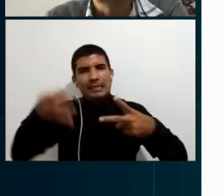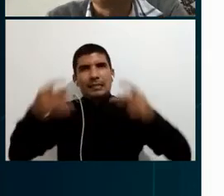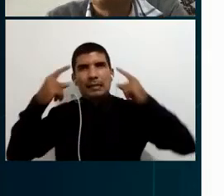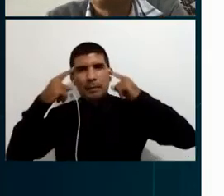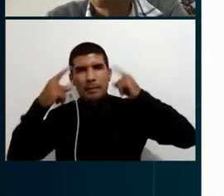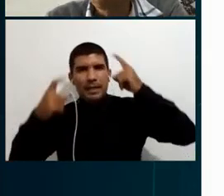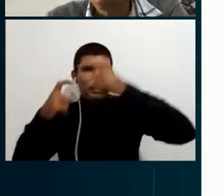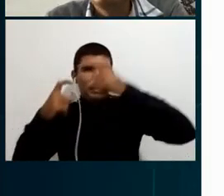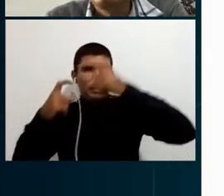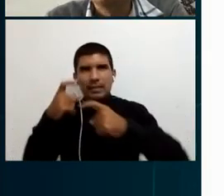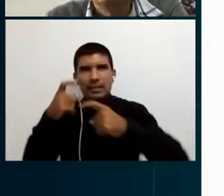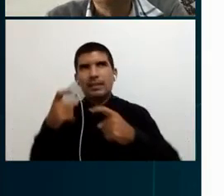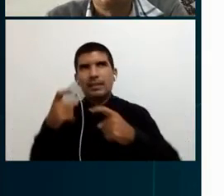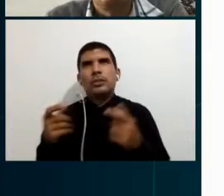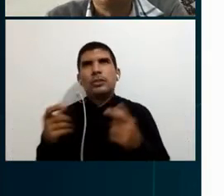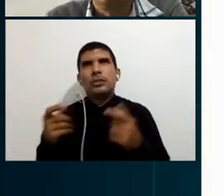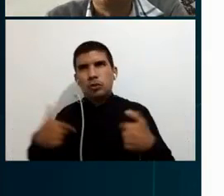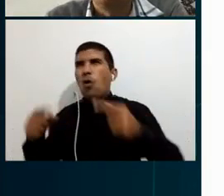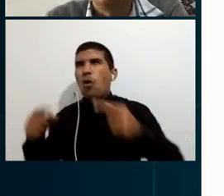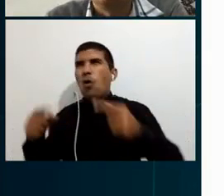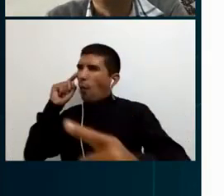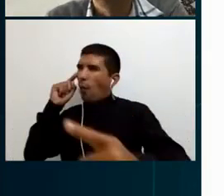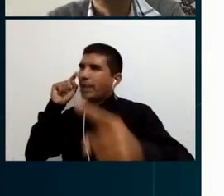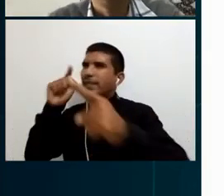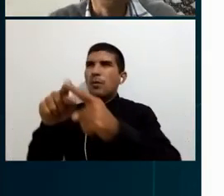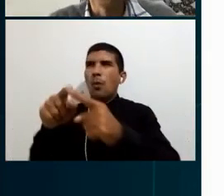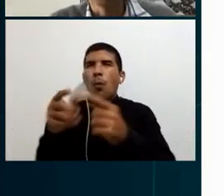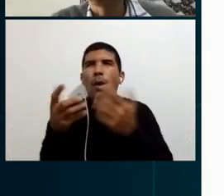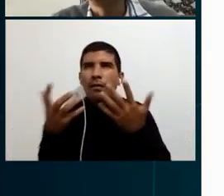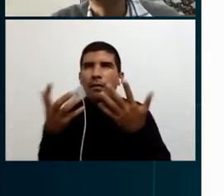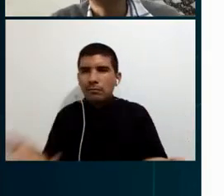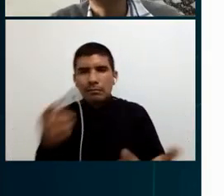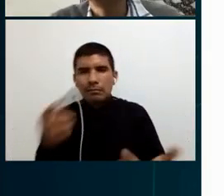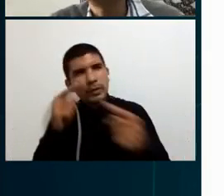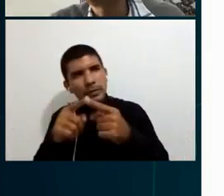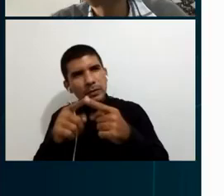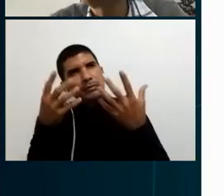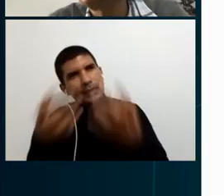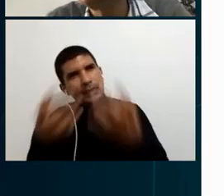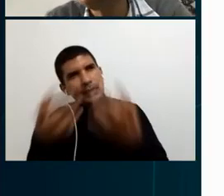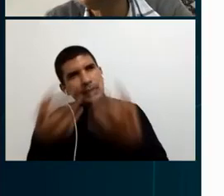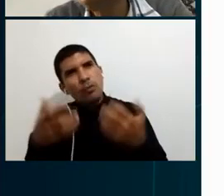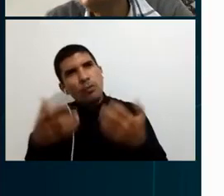apostamos? Aquí hay un gran trabajo del equipo de innovación en el diseño de servicios de futuro,